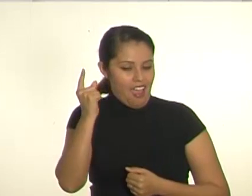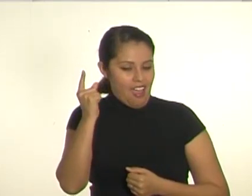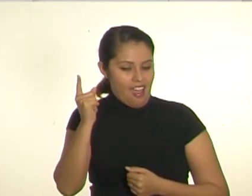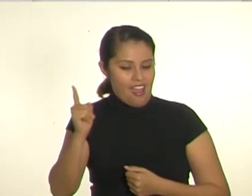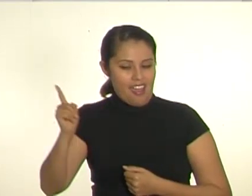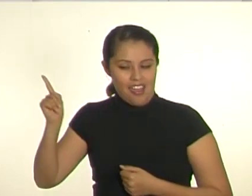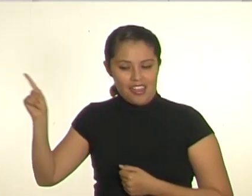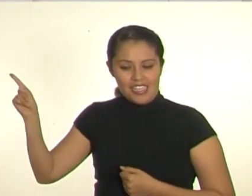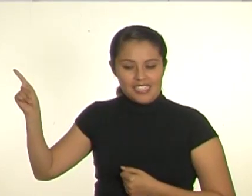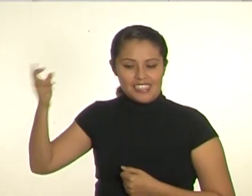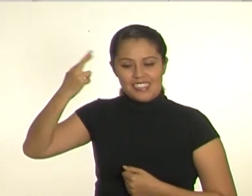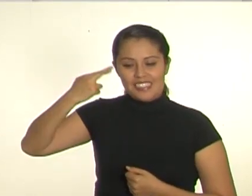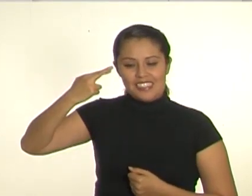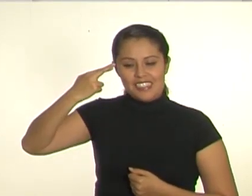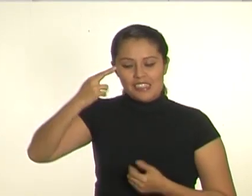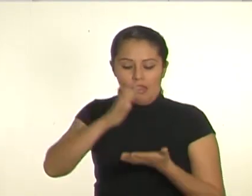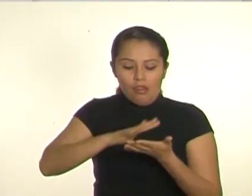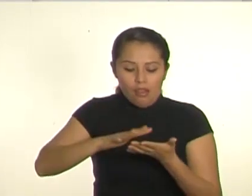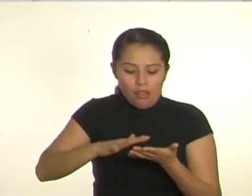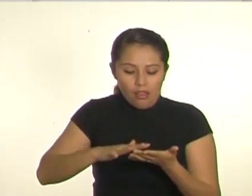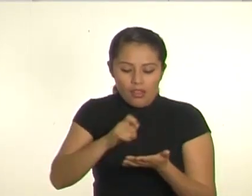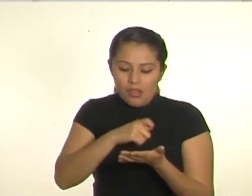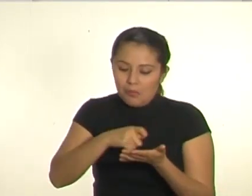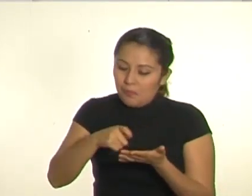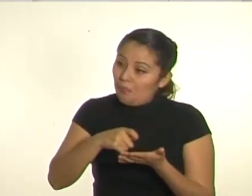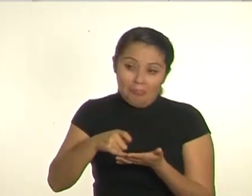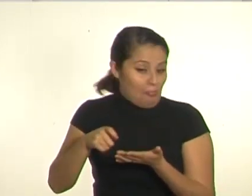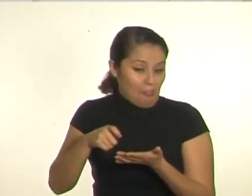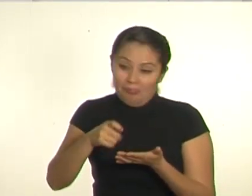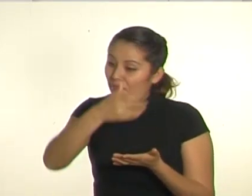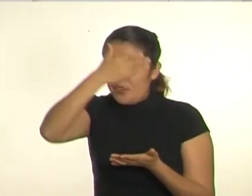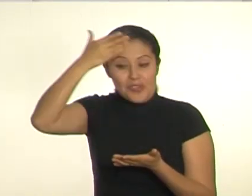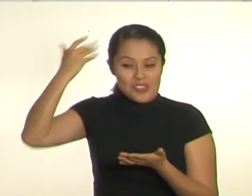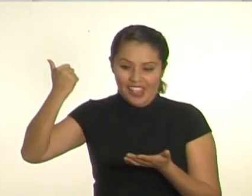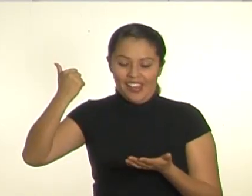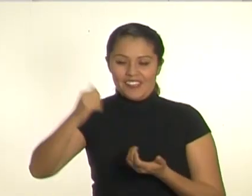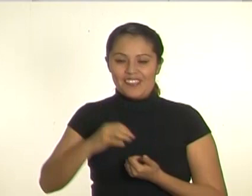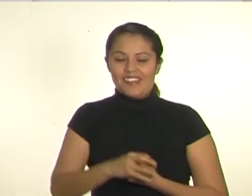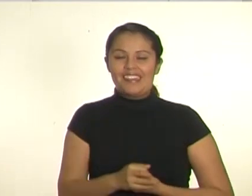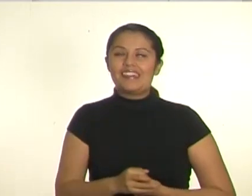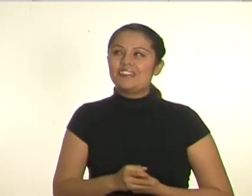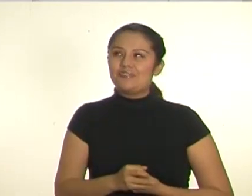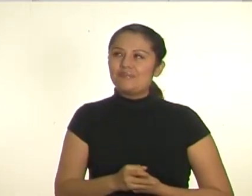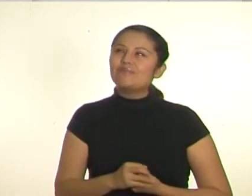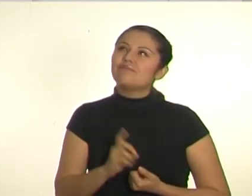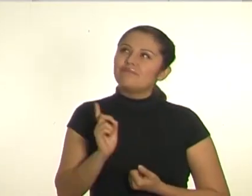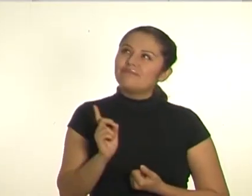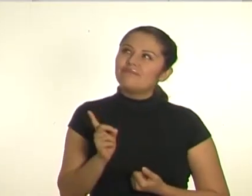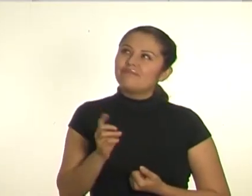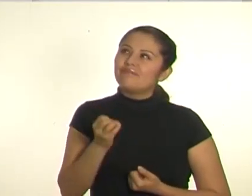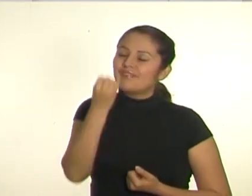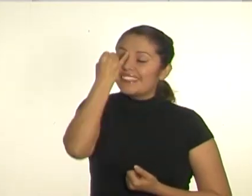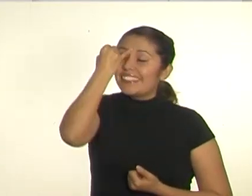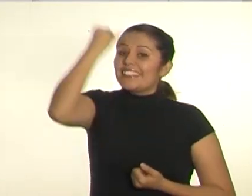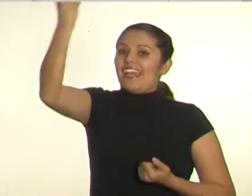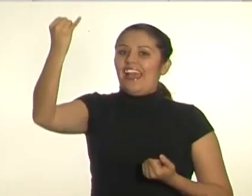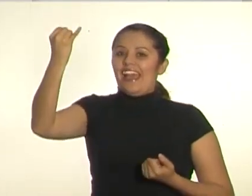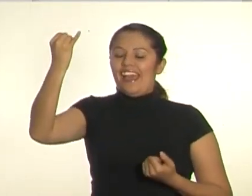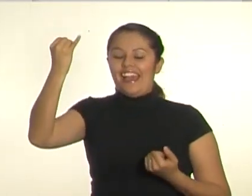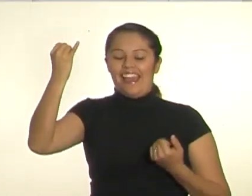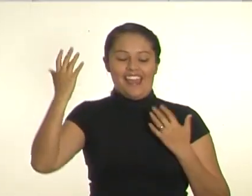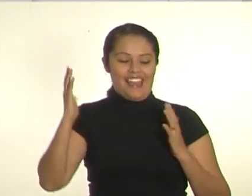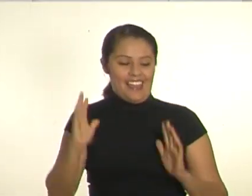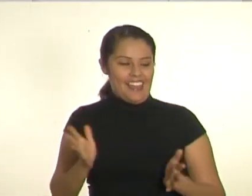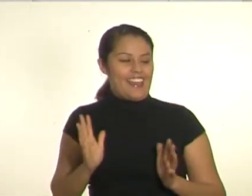leer y tampoco sabe escribir. Y se le ocurrió una gran idea.